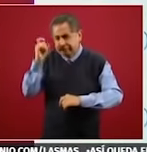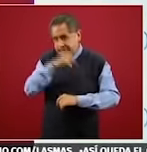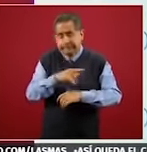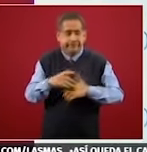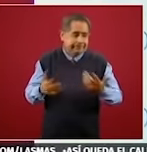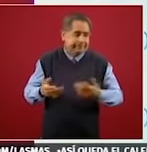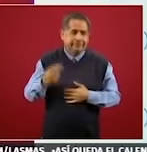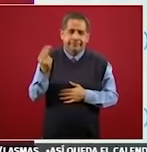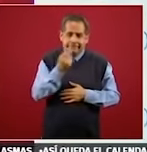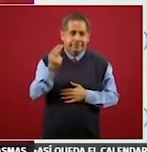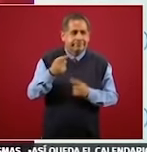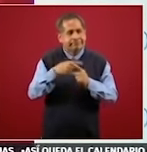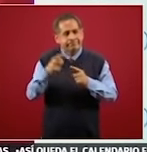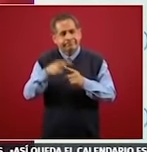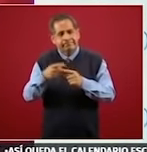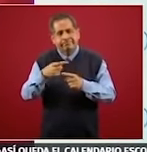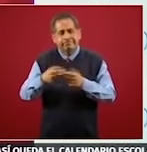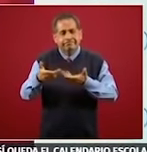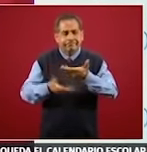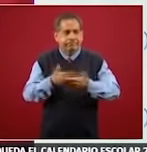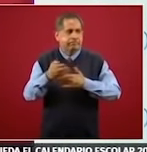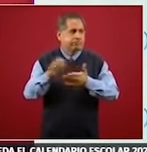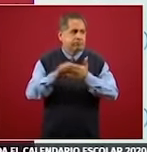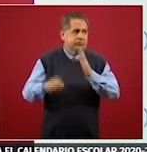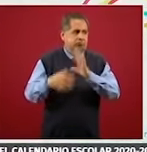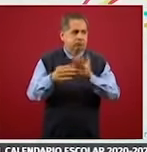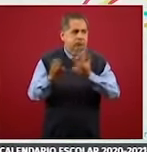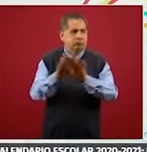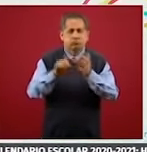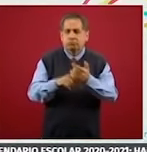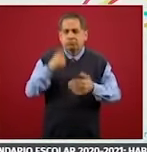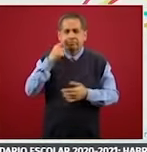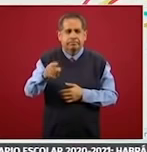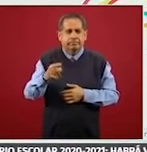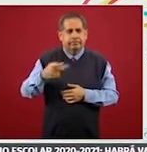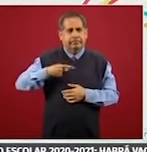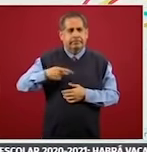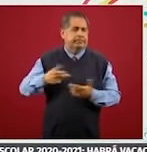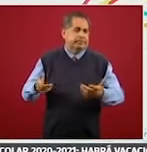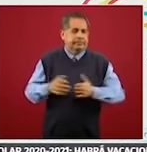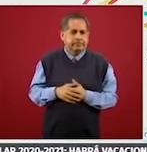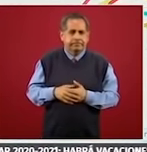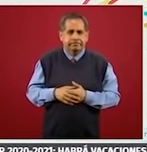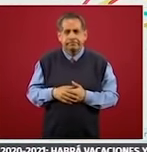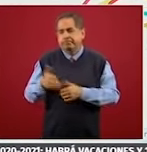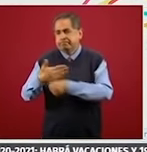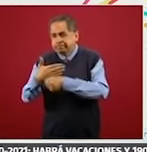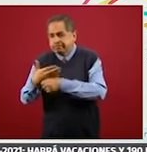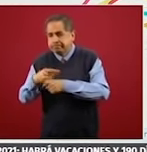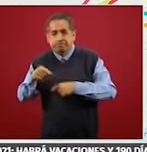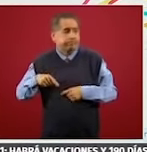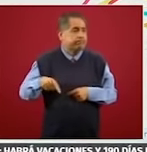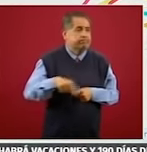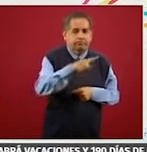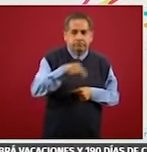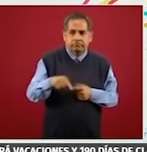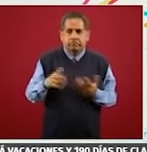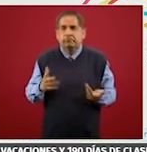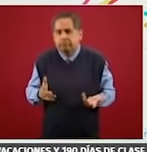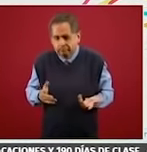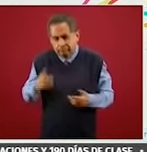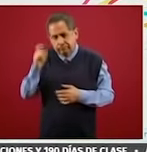se requieren otro tipo de servicios, por ejemplo, de desplazamiento de las personas, ambulancias. Y también es conocido, esto